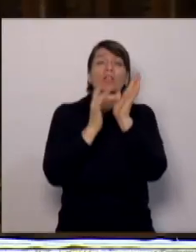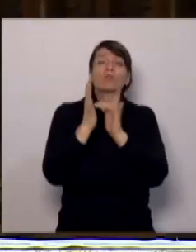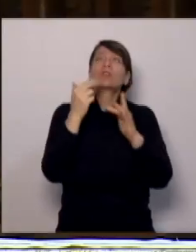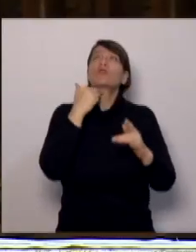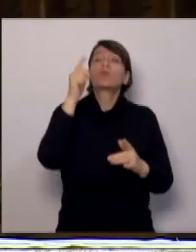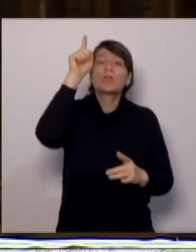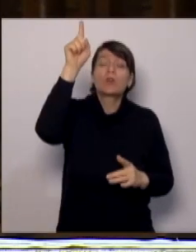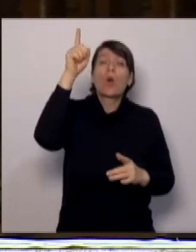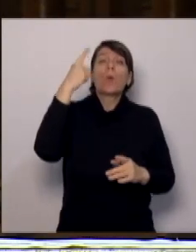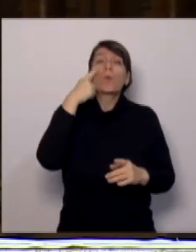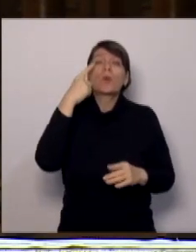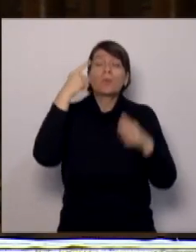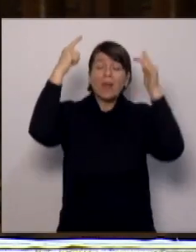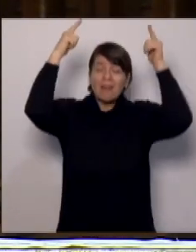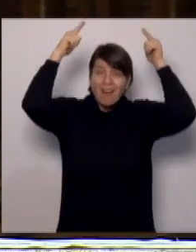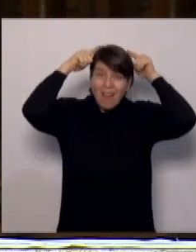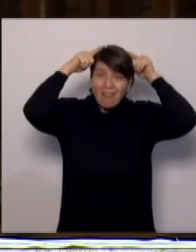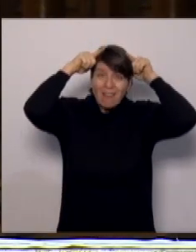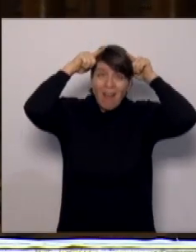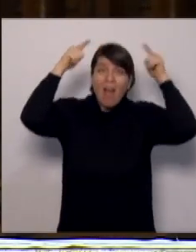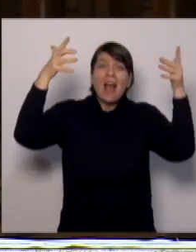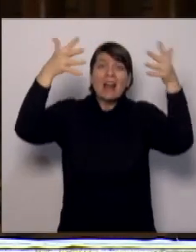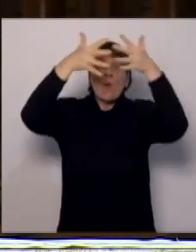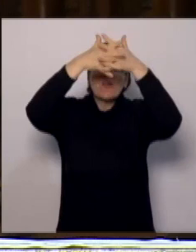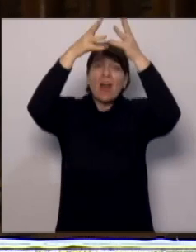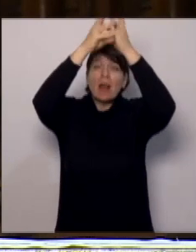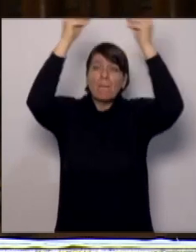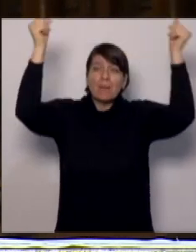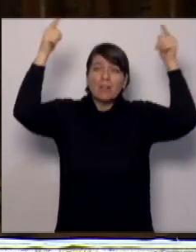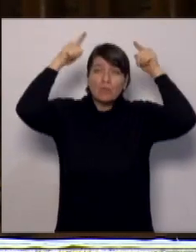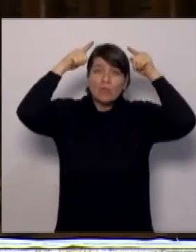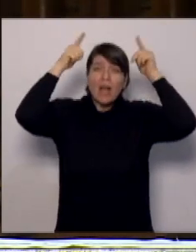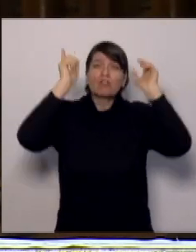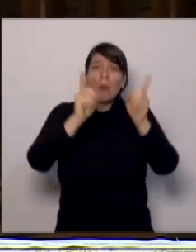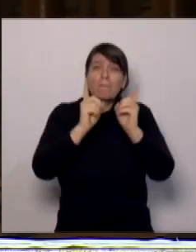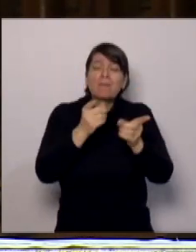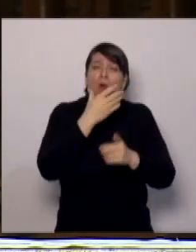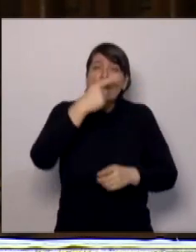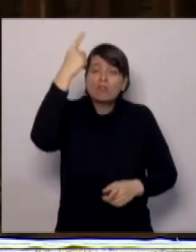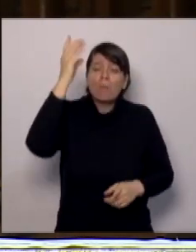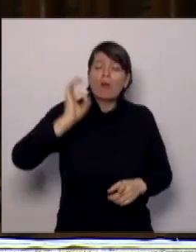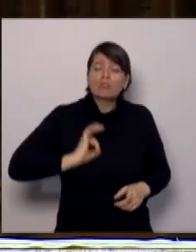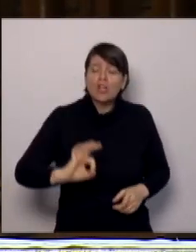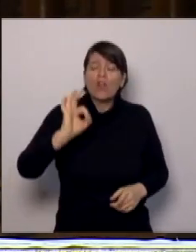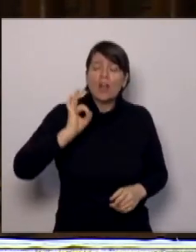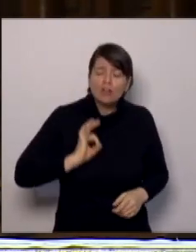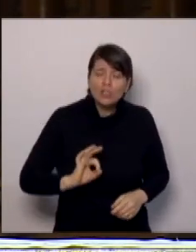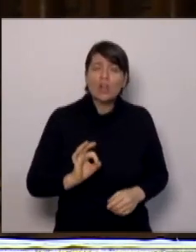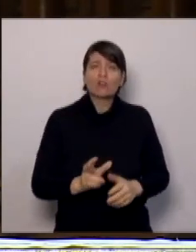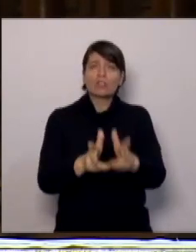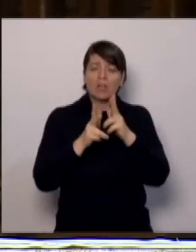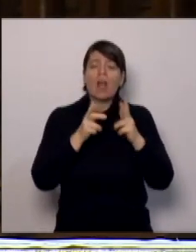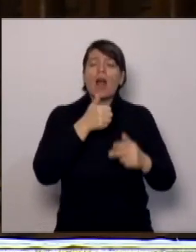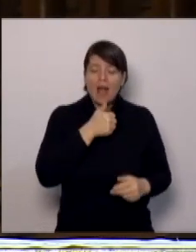Señor Jesucristo, tu Hijo, que vive y reina contigo en la unidad del Espíritu Santo y es Dios por